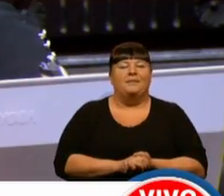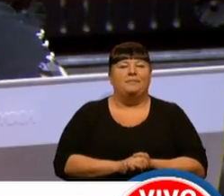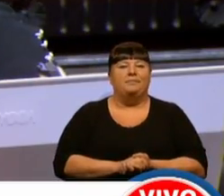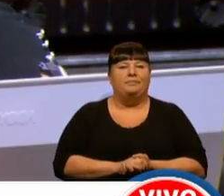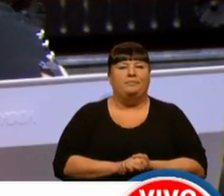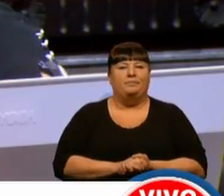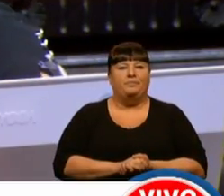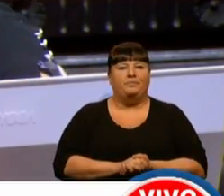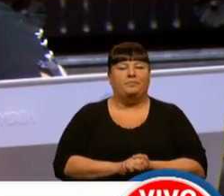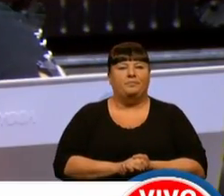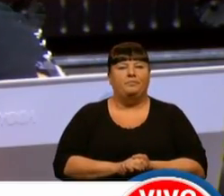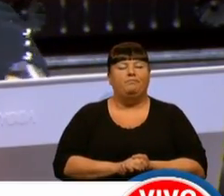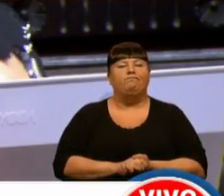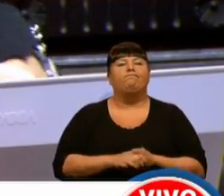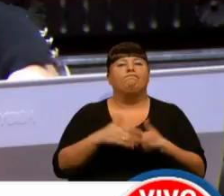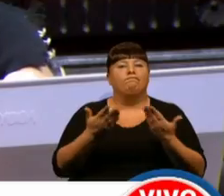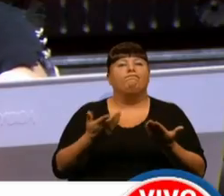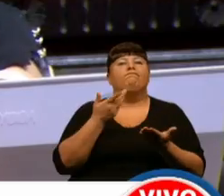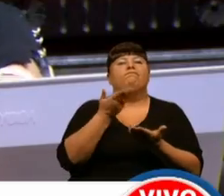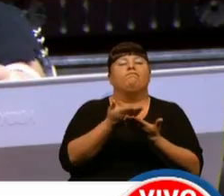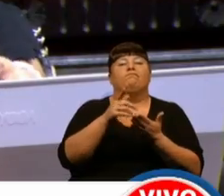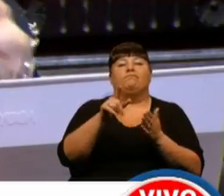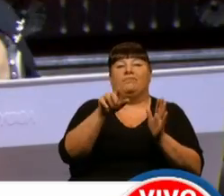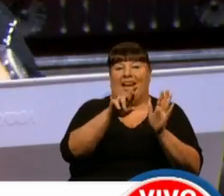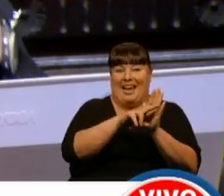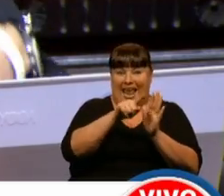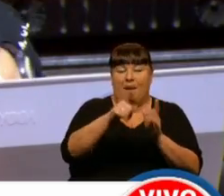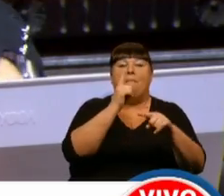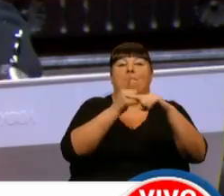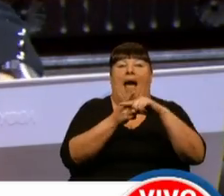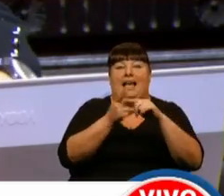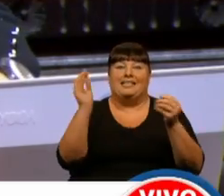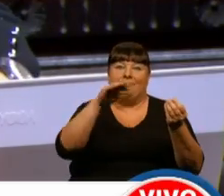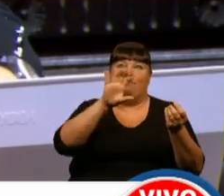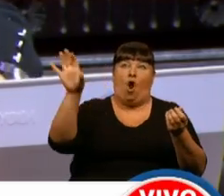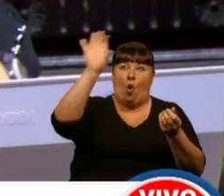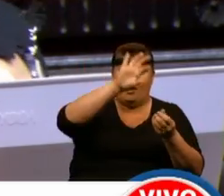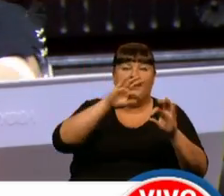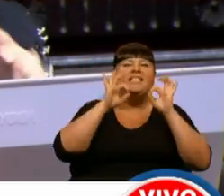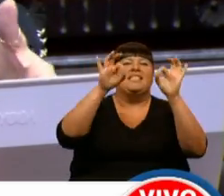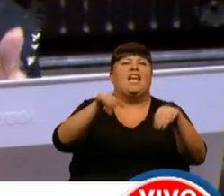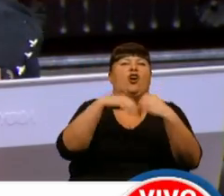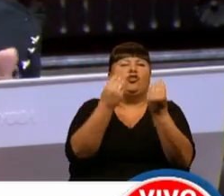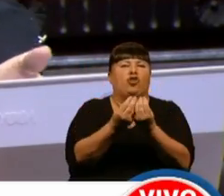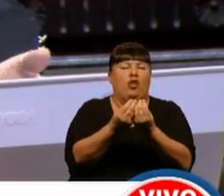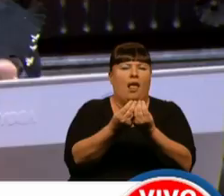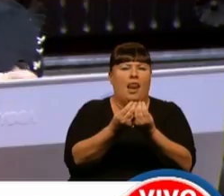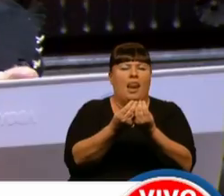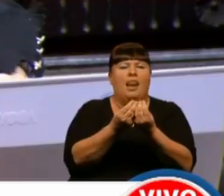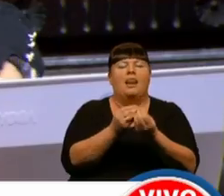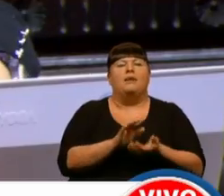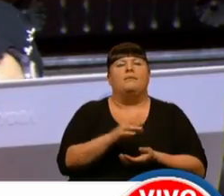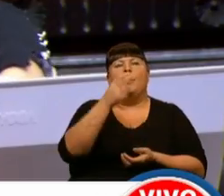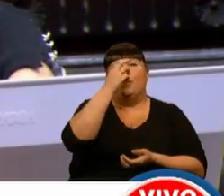tarifa dado que el requerimiento del régimen con la ampliación incluida asciende a un total